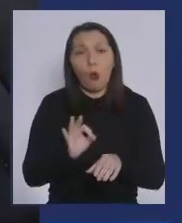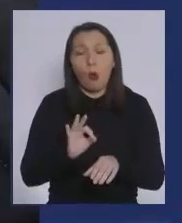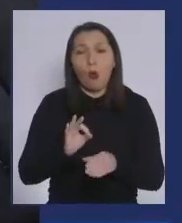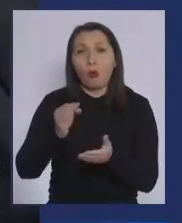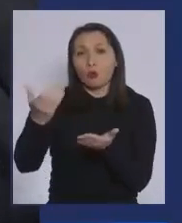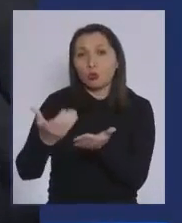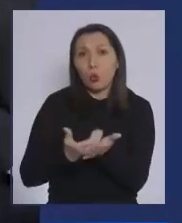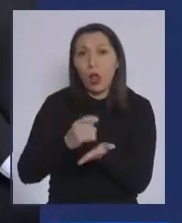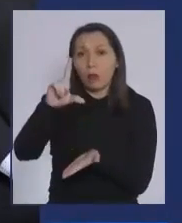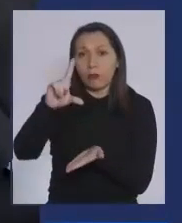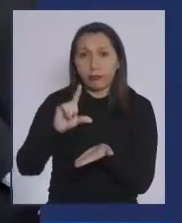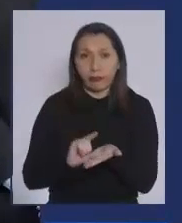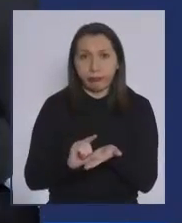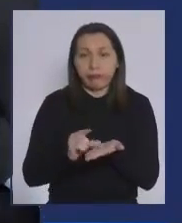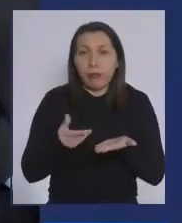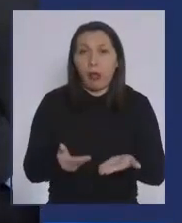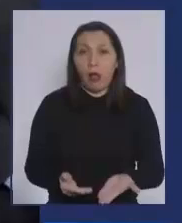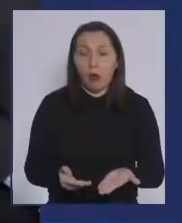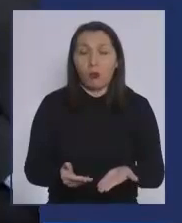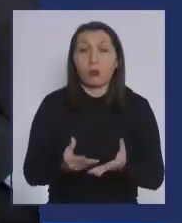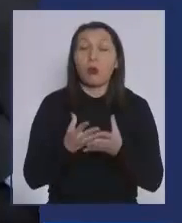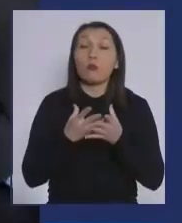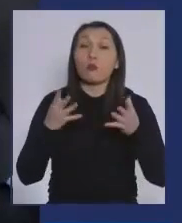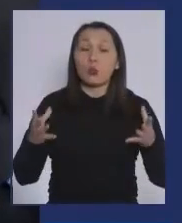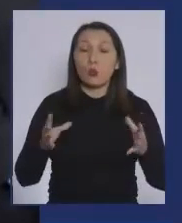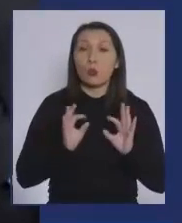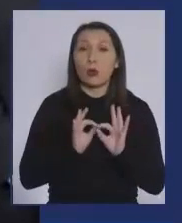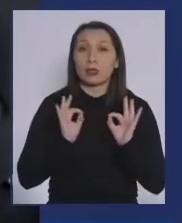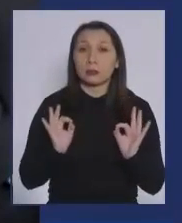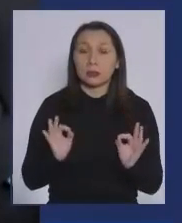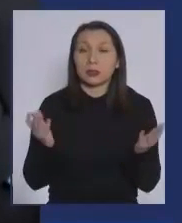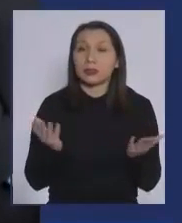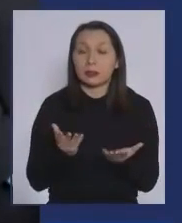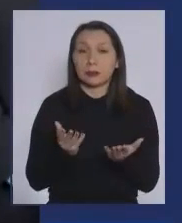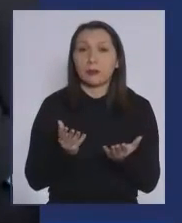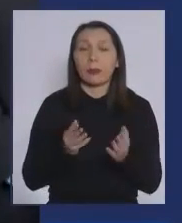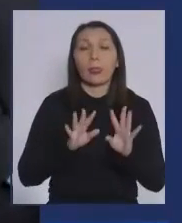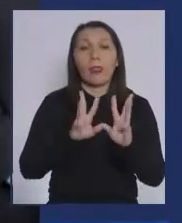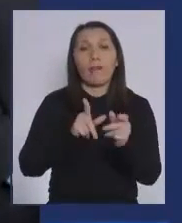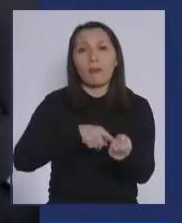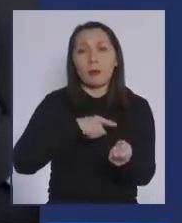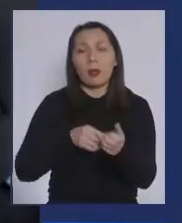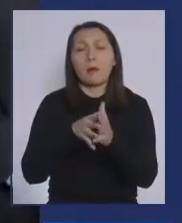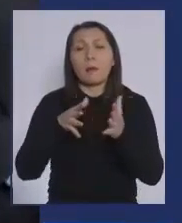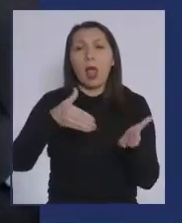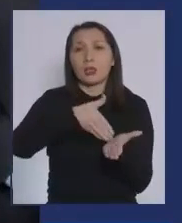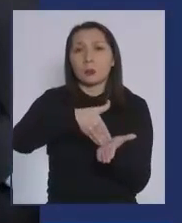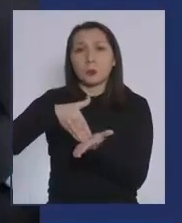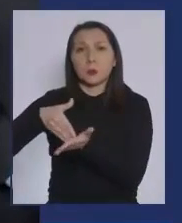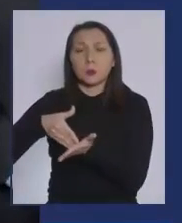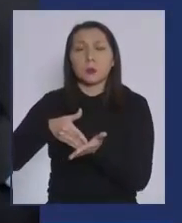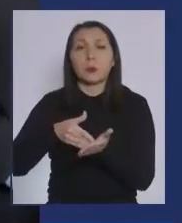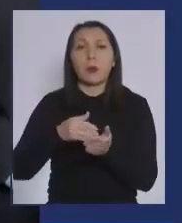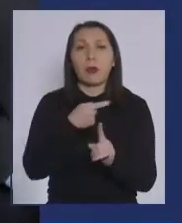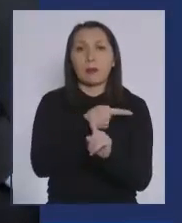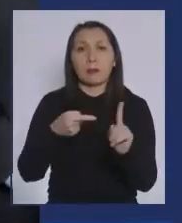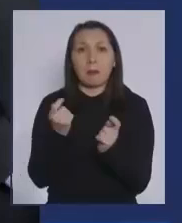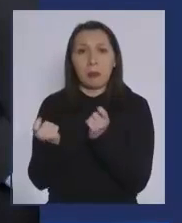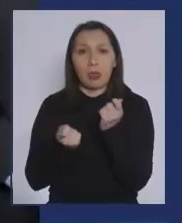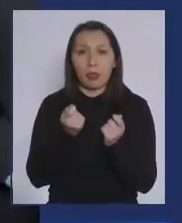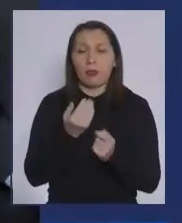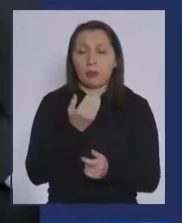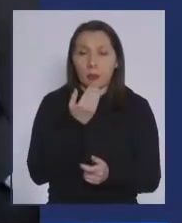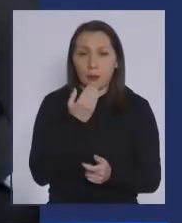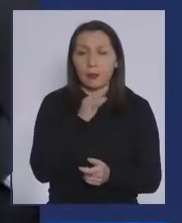visto reducidos sus ingresos y muy especialmente las familias más vulnerables y de clase media